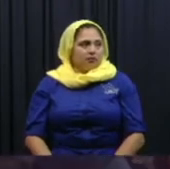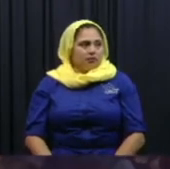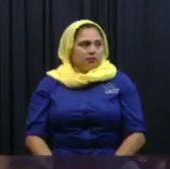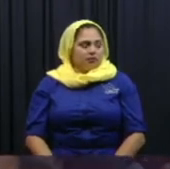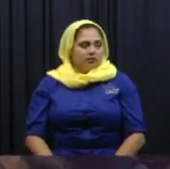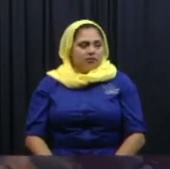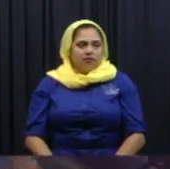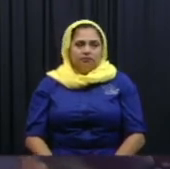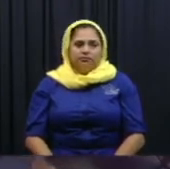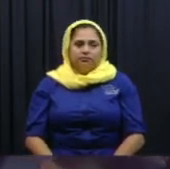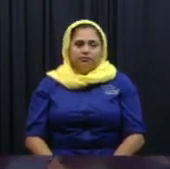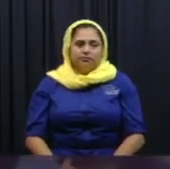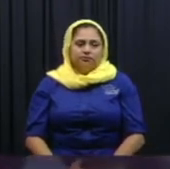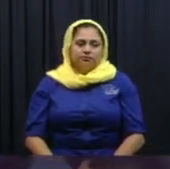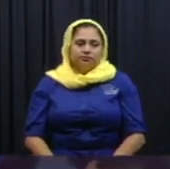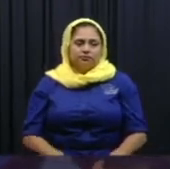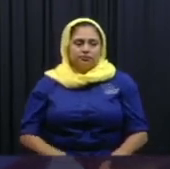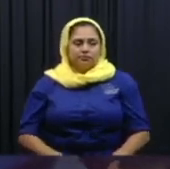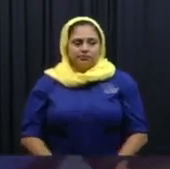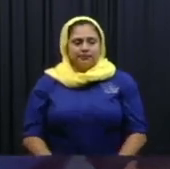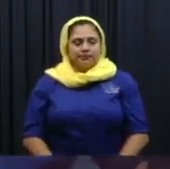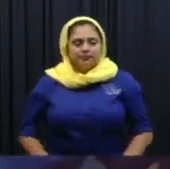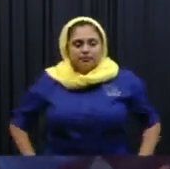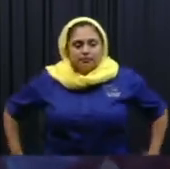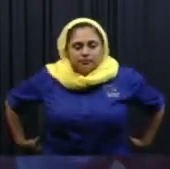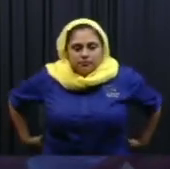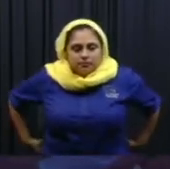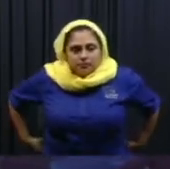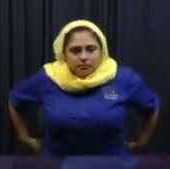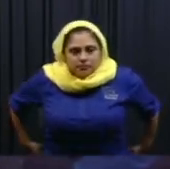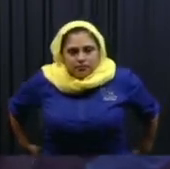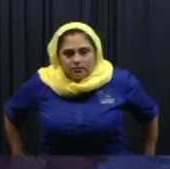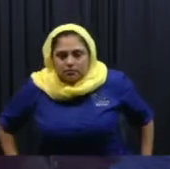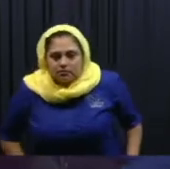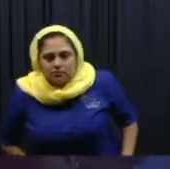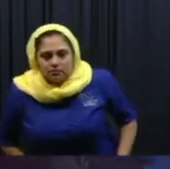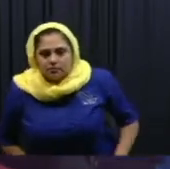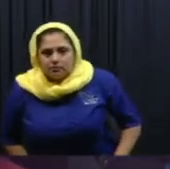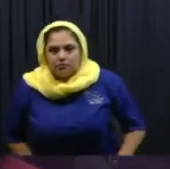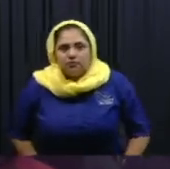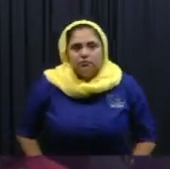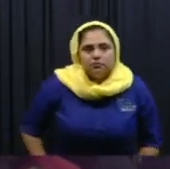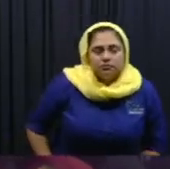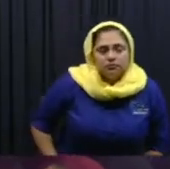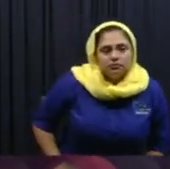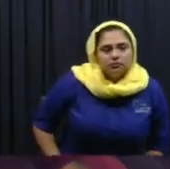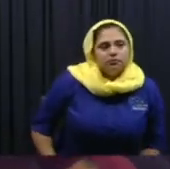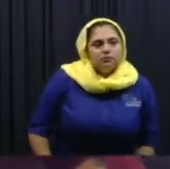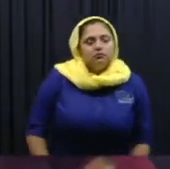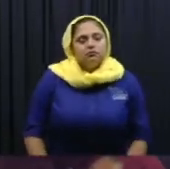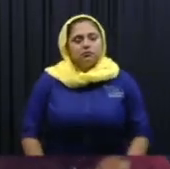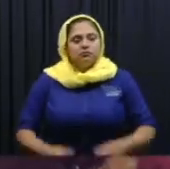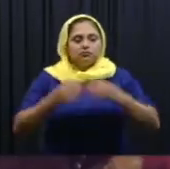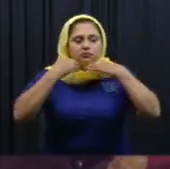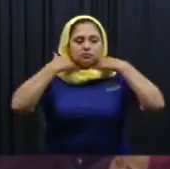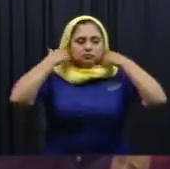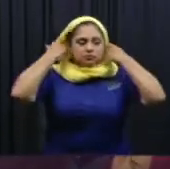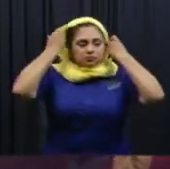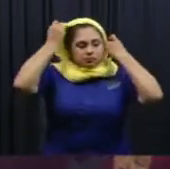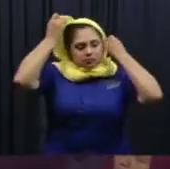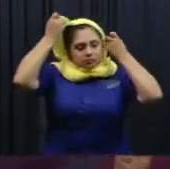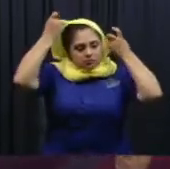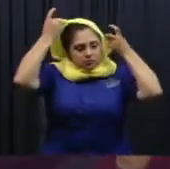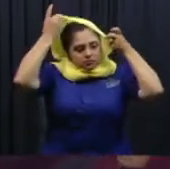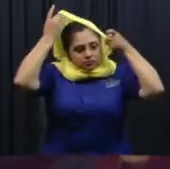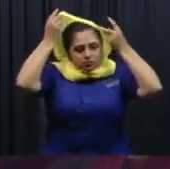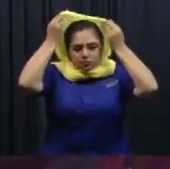así rapidito porque nos tenemos que ir también y tenemos que ministrar lo que hace falta verdad Yo por mí no tengo pena